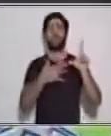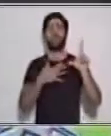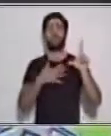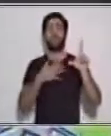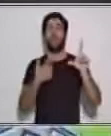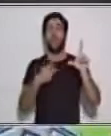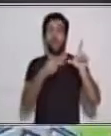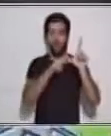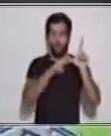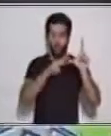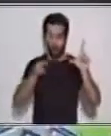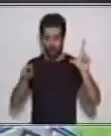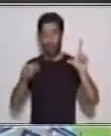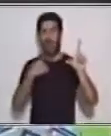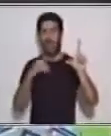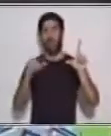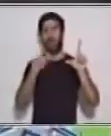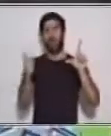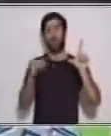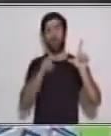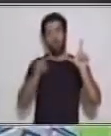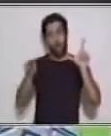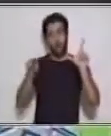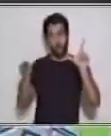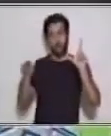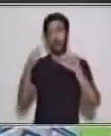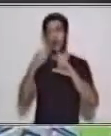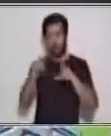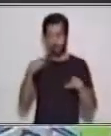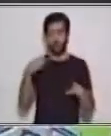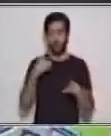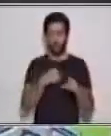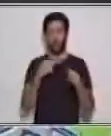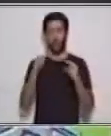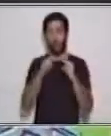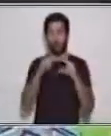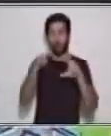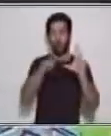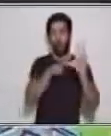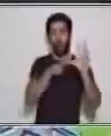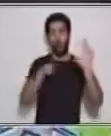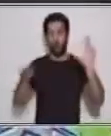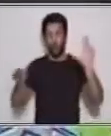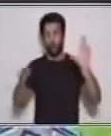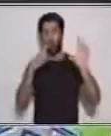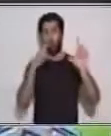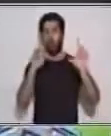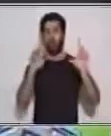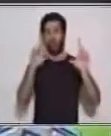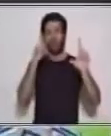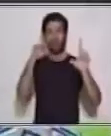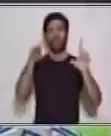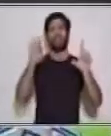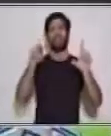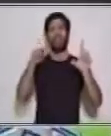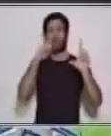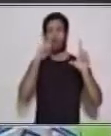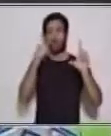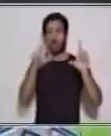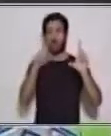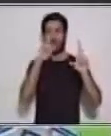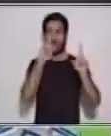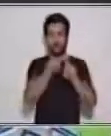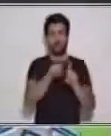eje horizontal. Tienen otros nombres, pero en esta oportunidad solo lo vamos a conocer como eje horizontal, y el eje vertical. Y